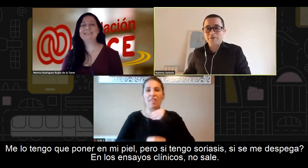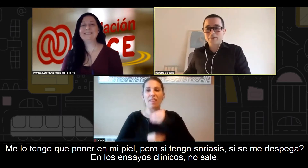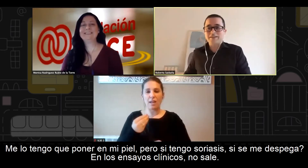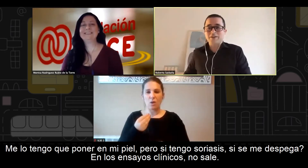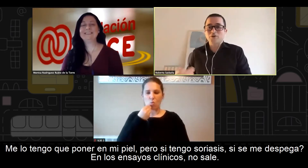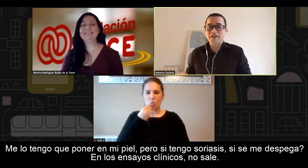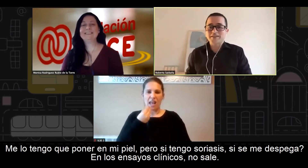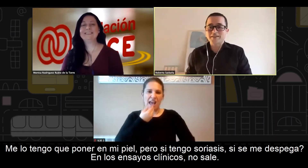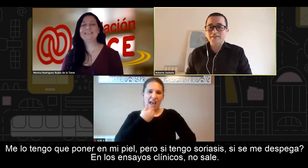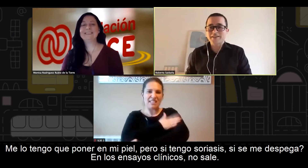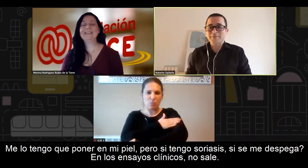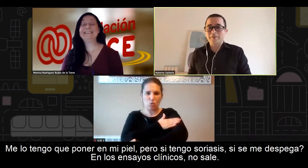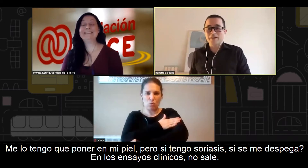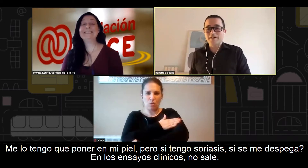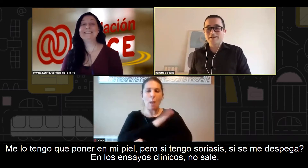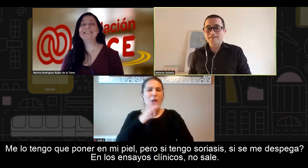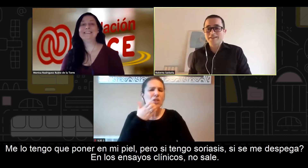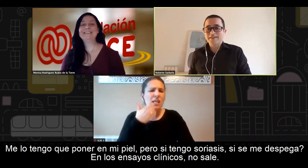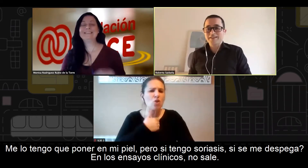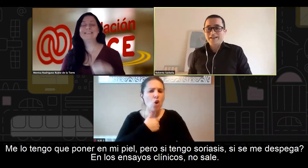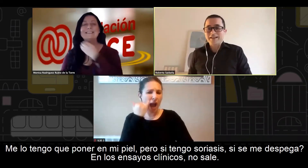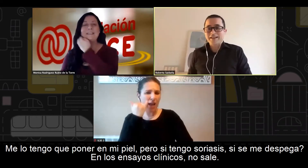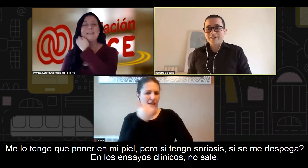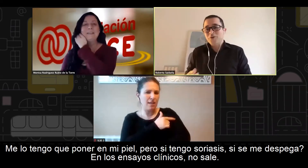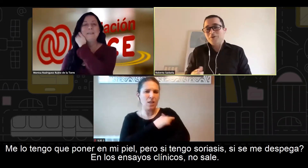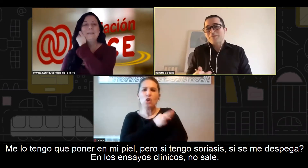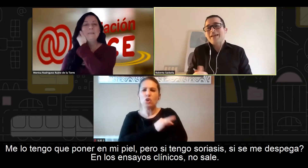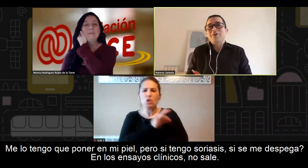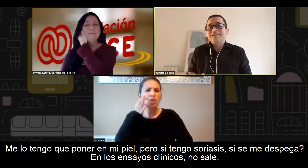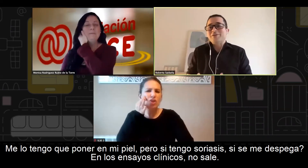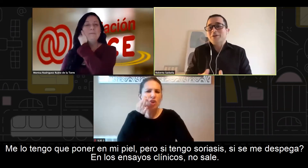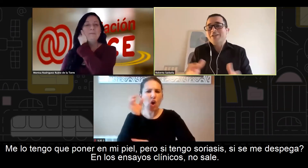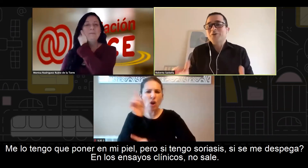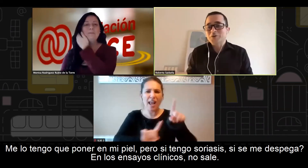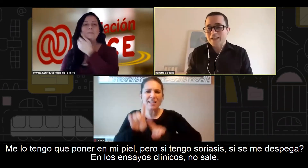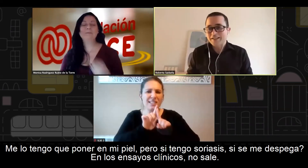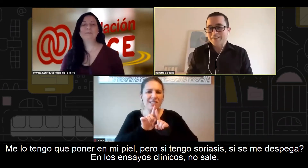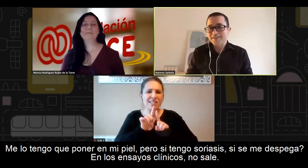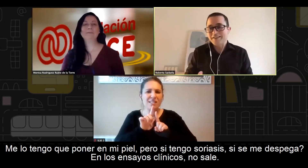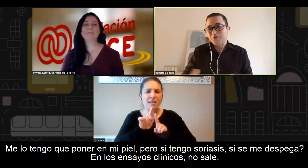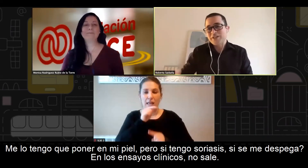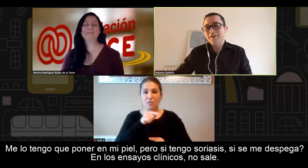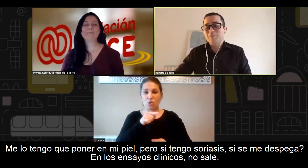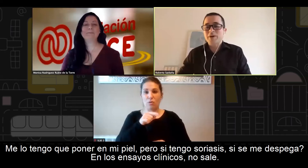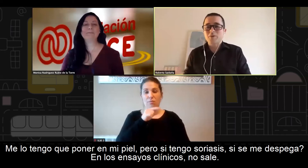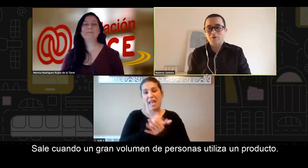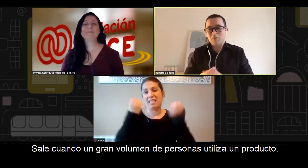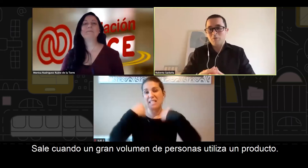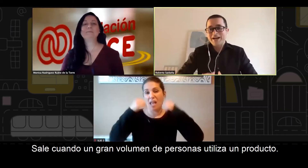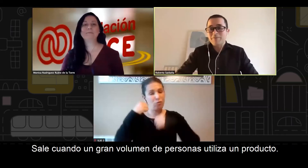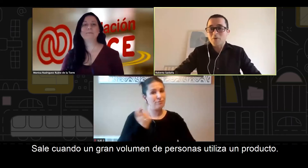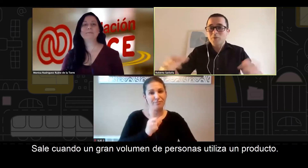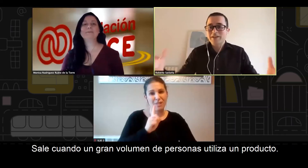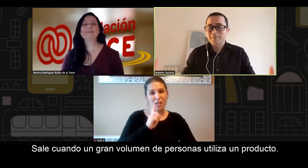pero ¿y si tengo psoriasis? ¿Y si se me despega? Eso en los ensayos clínicos no sale. Eso sale después cuando un